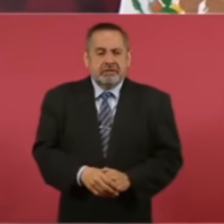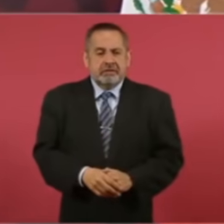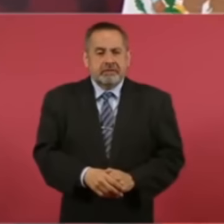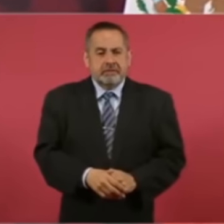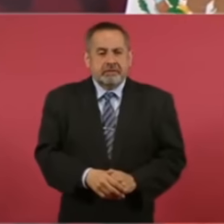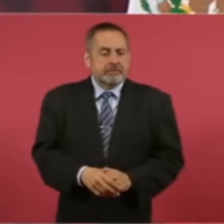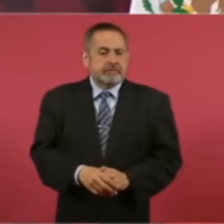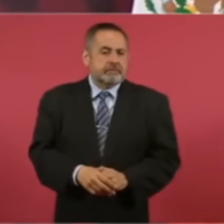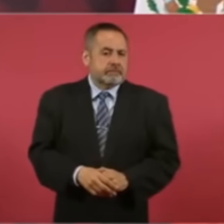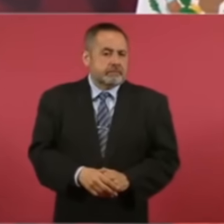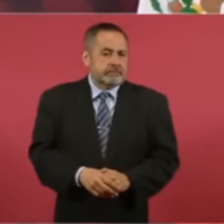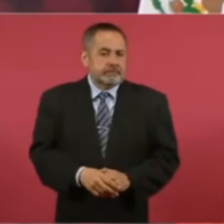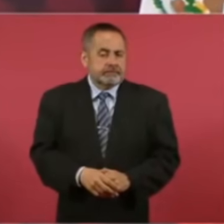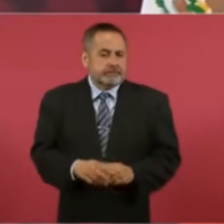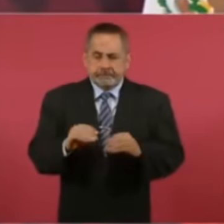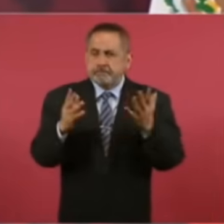Claro,